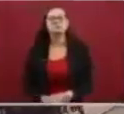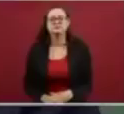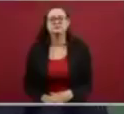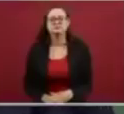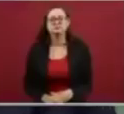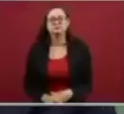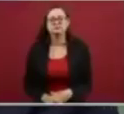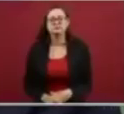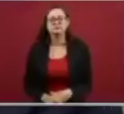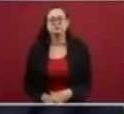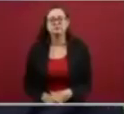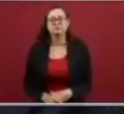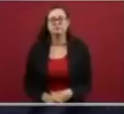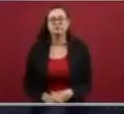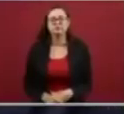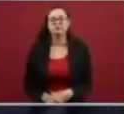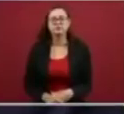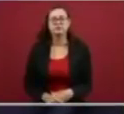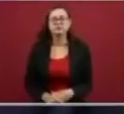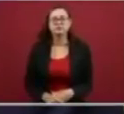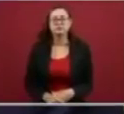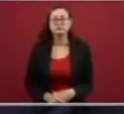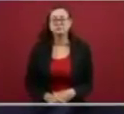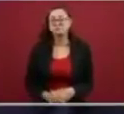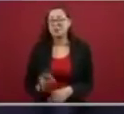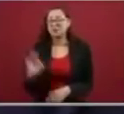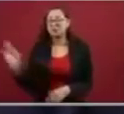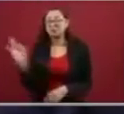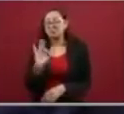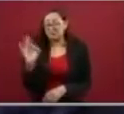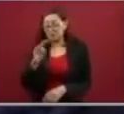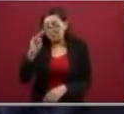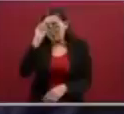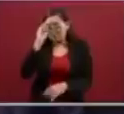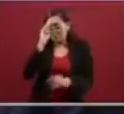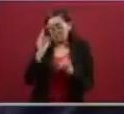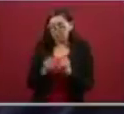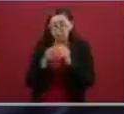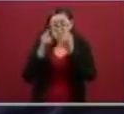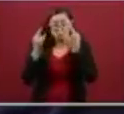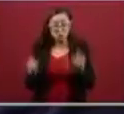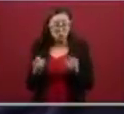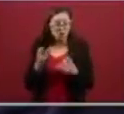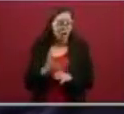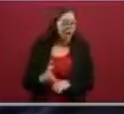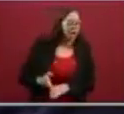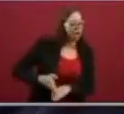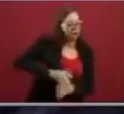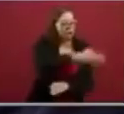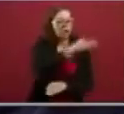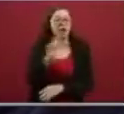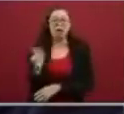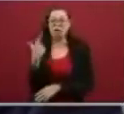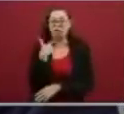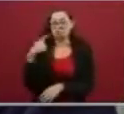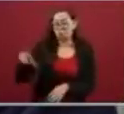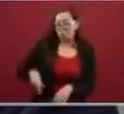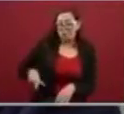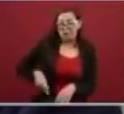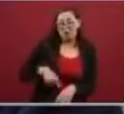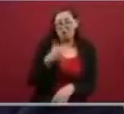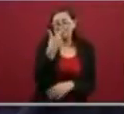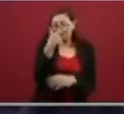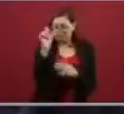Posiblemente nunca al comienzo de un gobierno se haya hecho tanto en tan poco